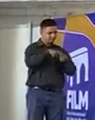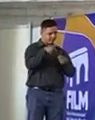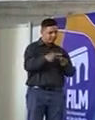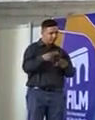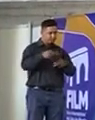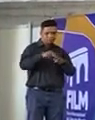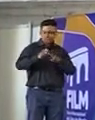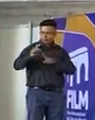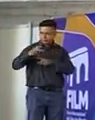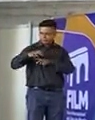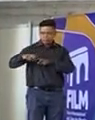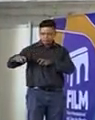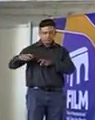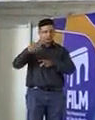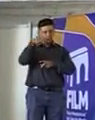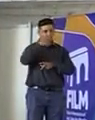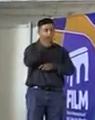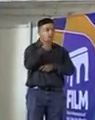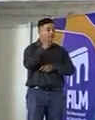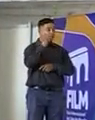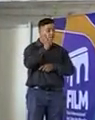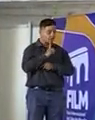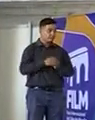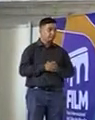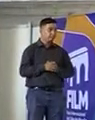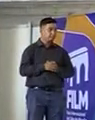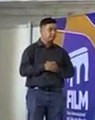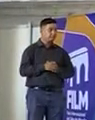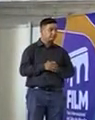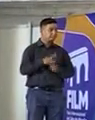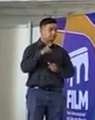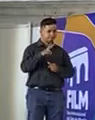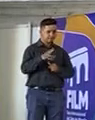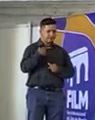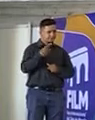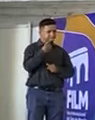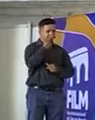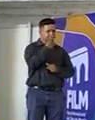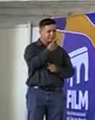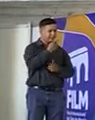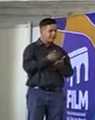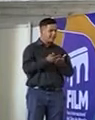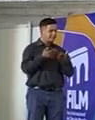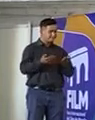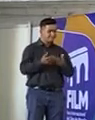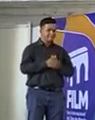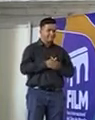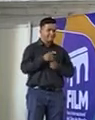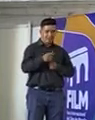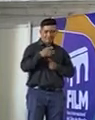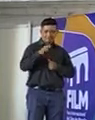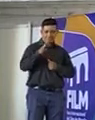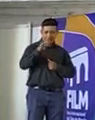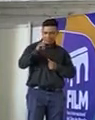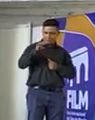Presidium, señoras y señores. Ya lo dijo la maestra Fátima, rememorar nuestras